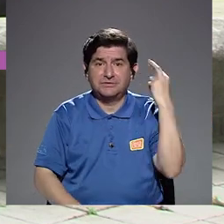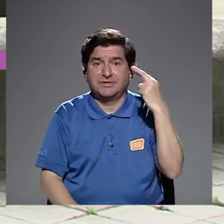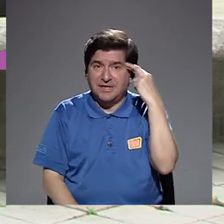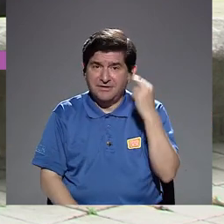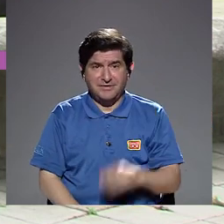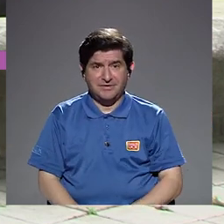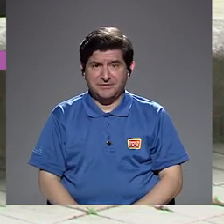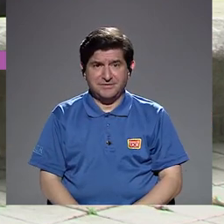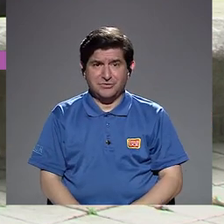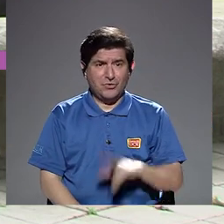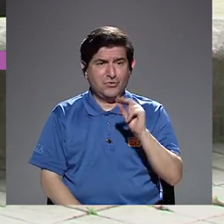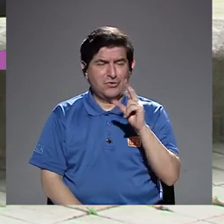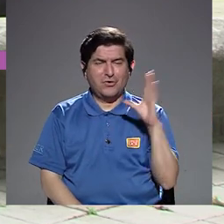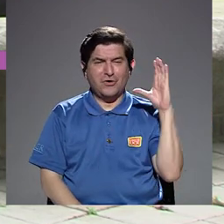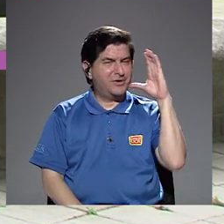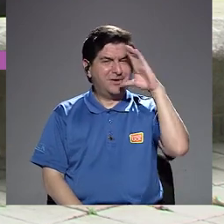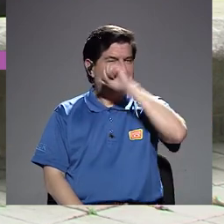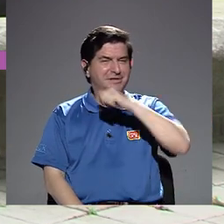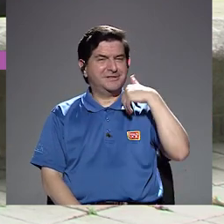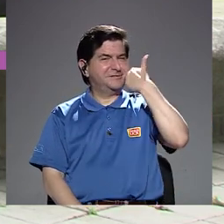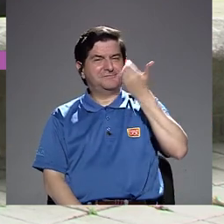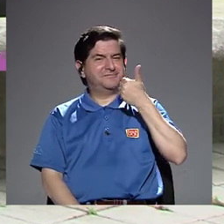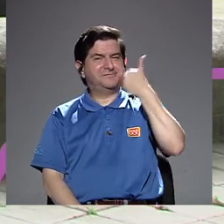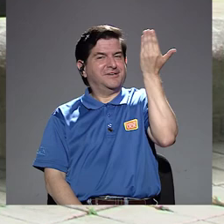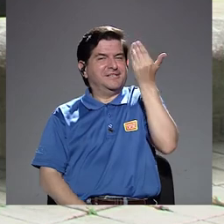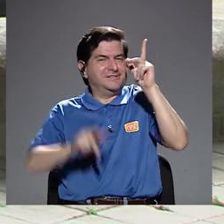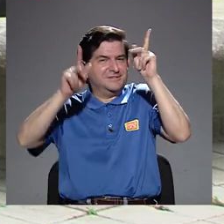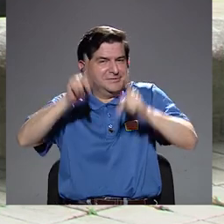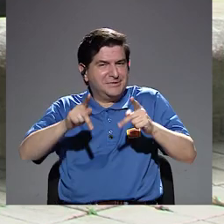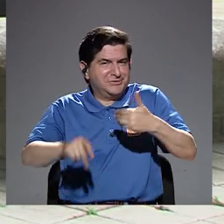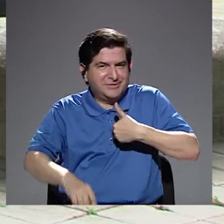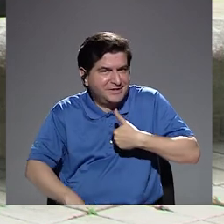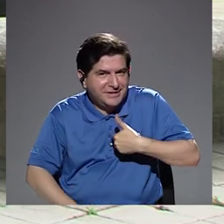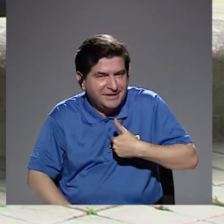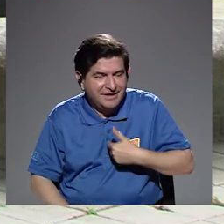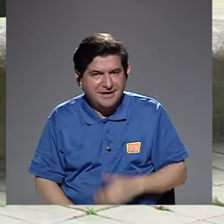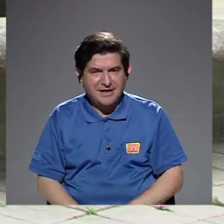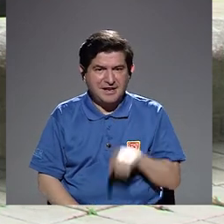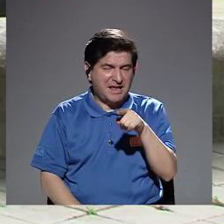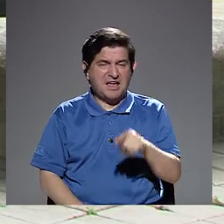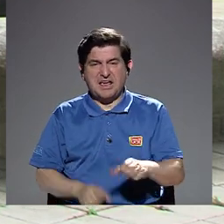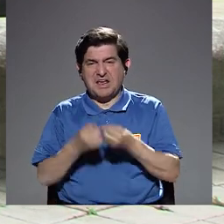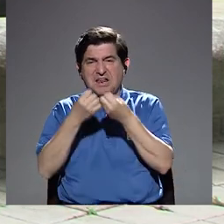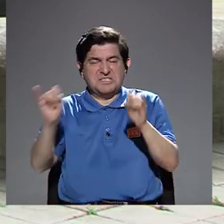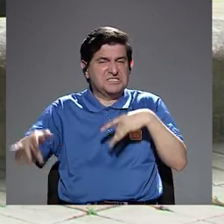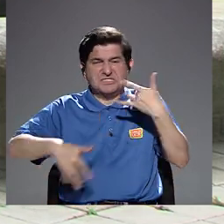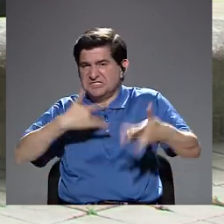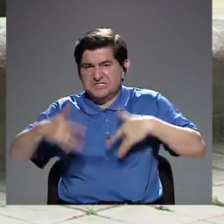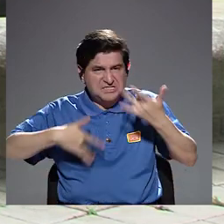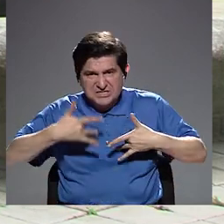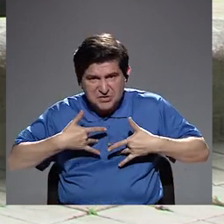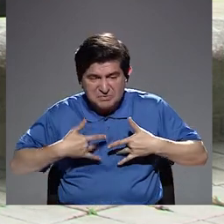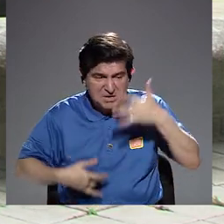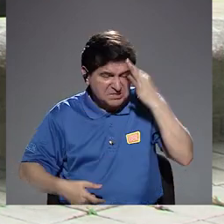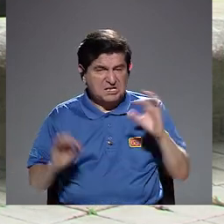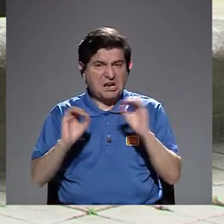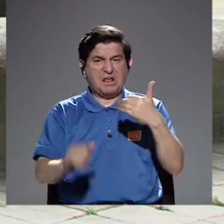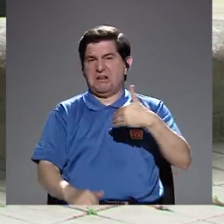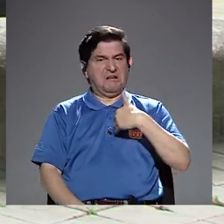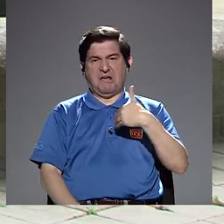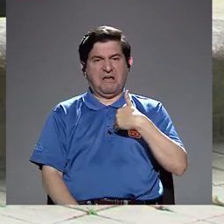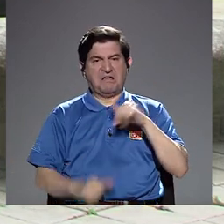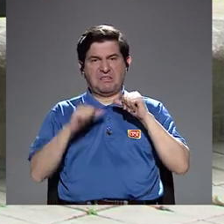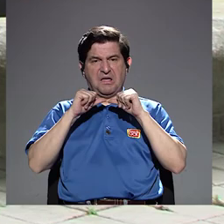porque no es evidente tan fácilmente para la persona, y si es asintomático, si no tiene síntomas, cree que no tiene nada